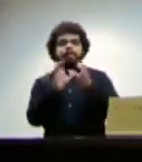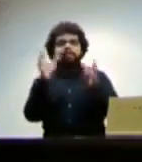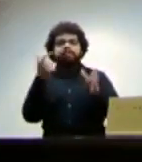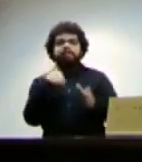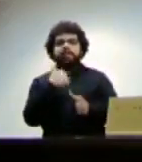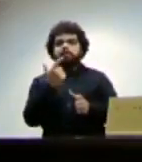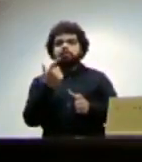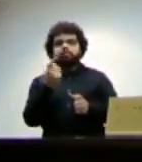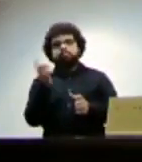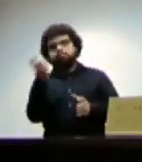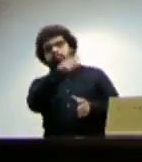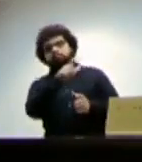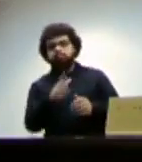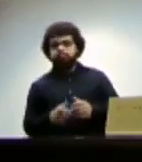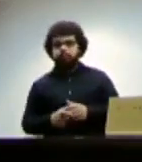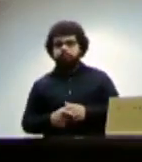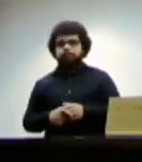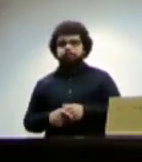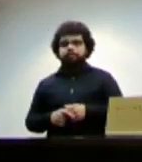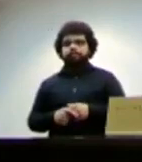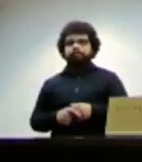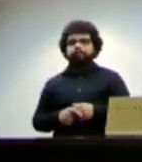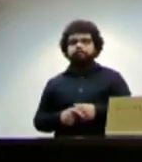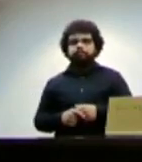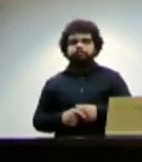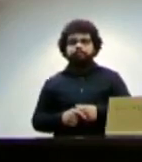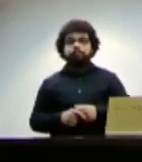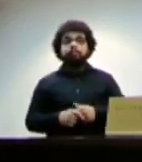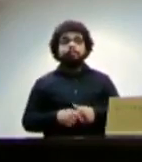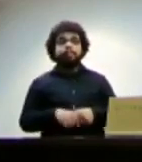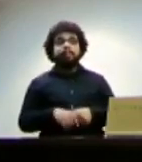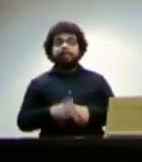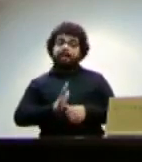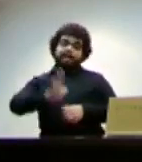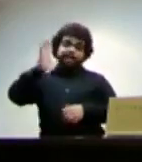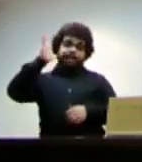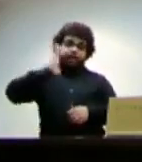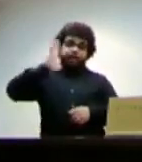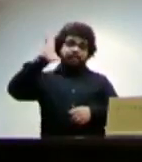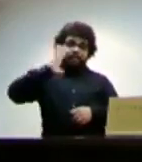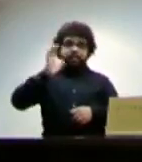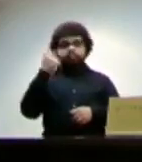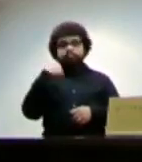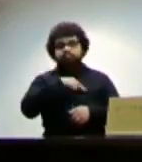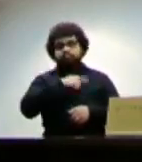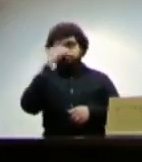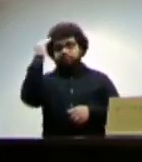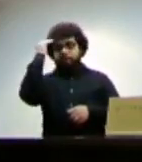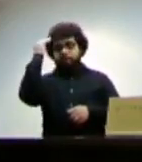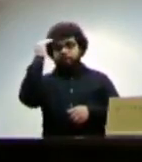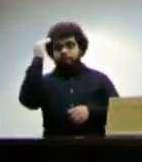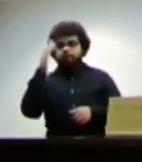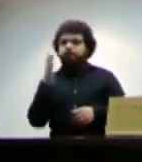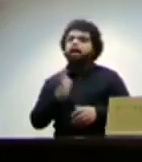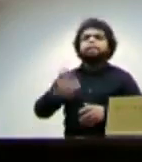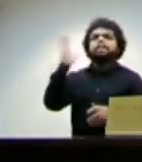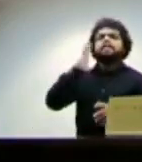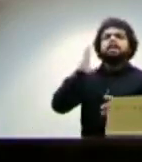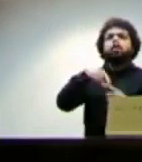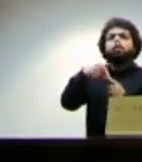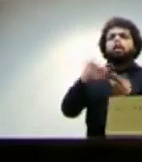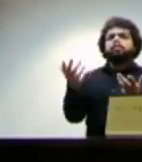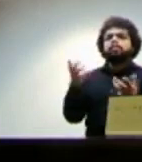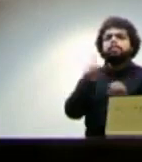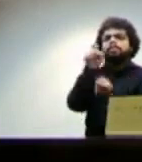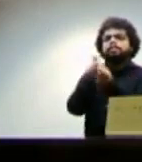tengo siempre ese número. Sí. En el pasado, como todos sabemos... ¿Cuándo es el pasado?